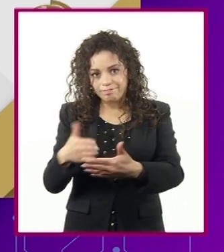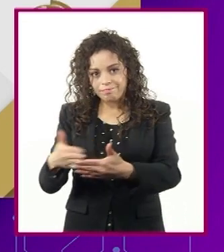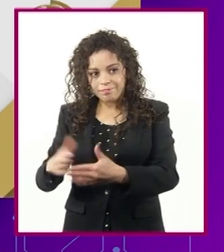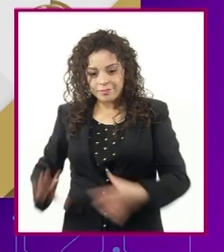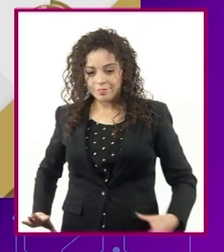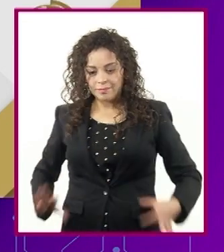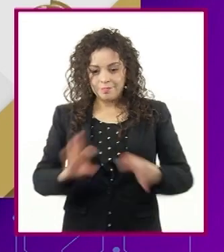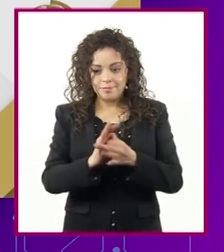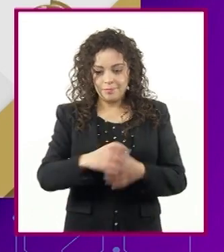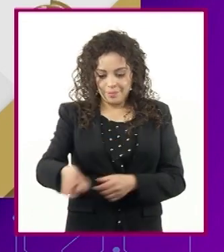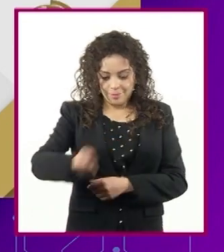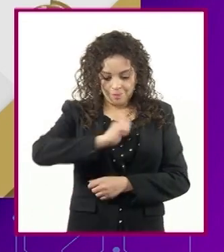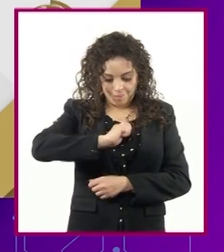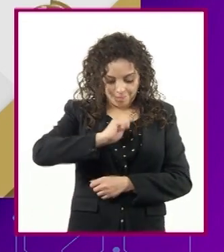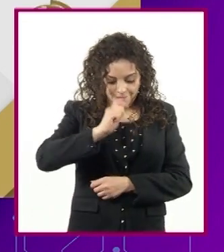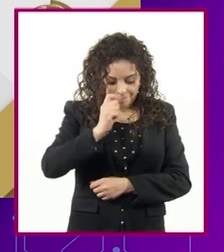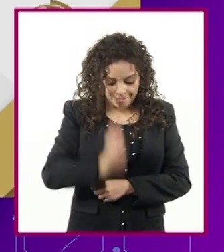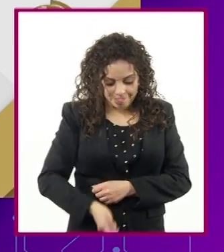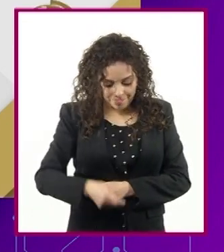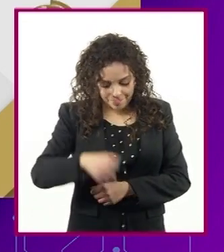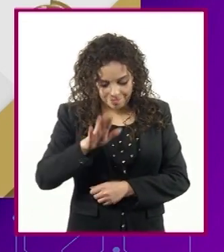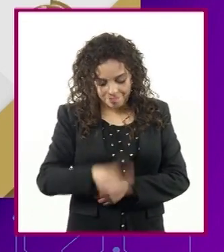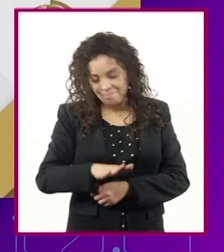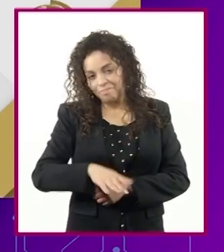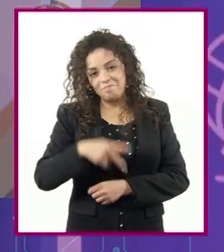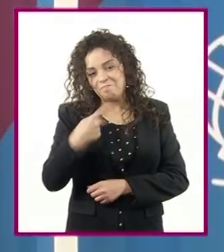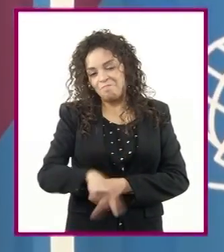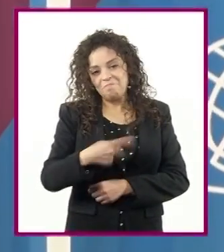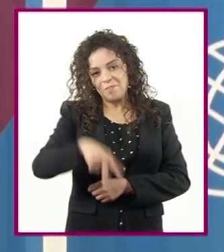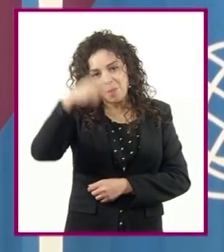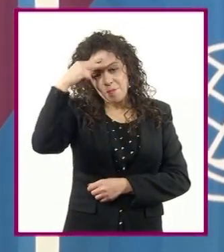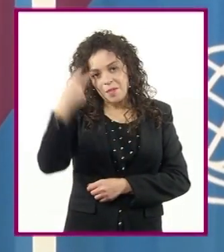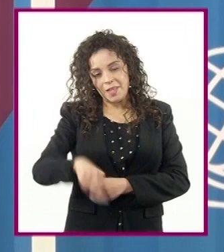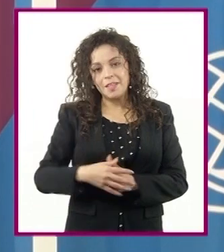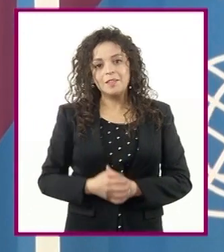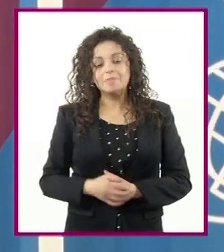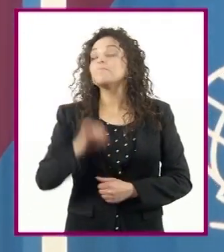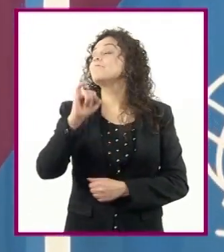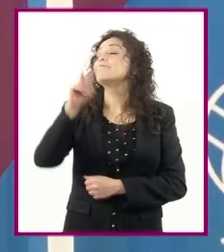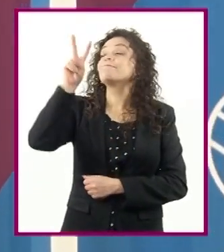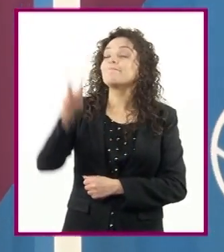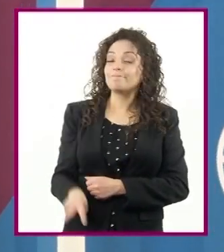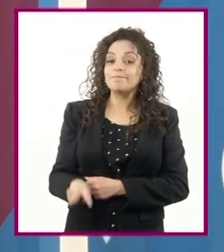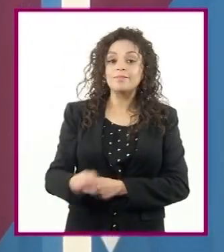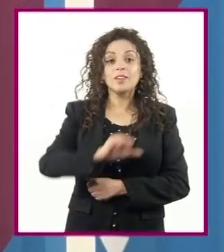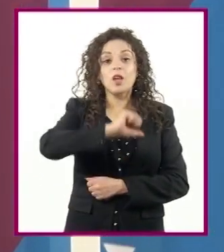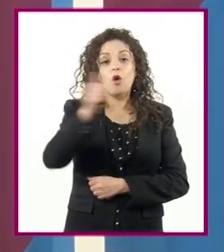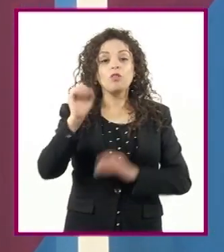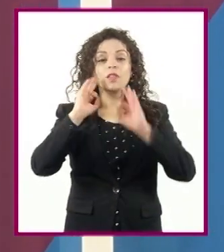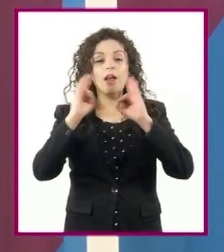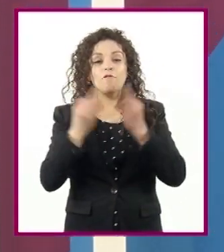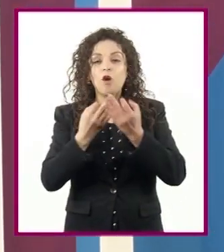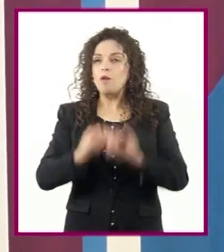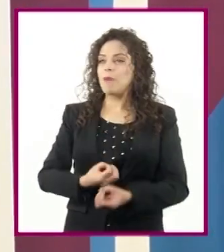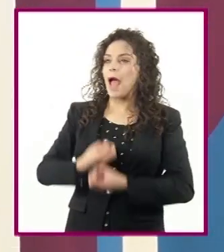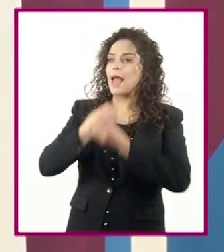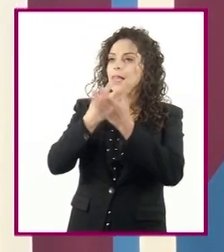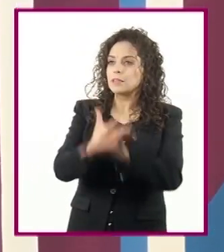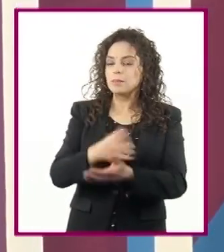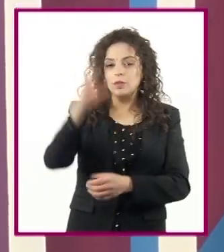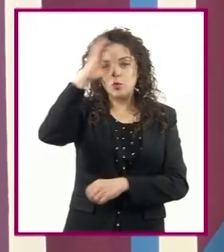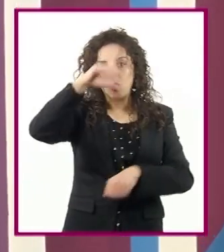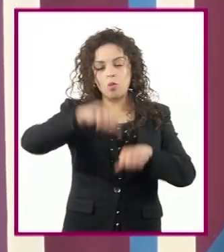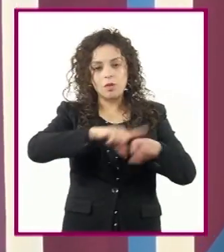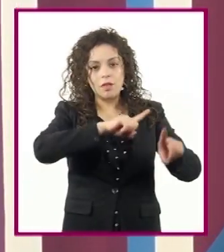parte de nuestra identidad cultural. Correcto. Otra expresión de nuestra diversidad cultural son los utensilios